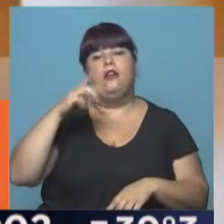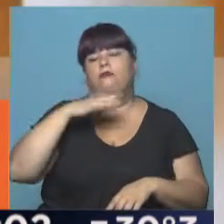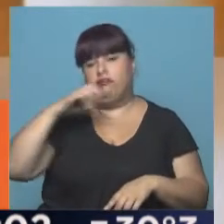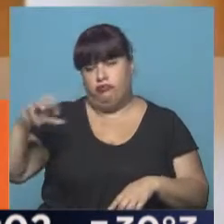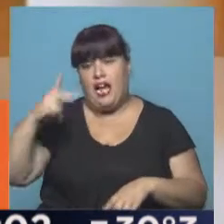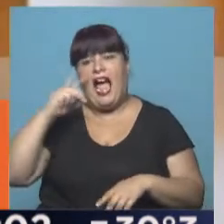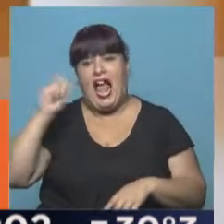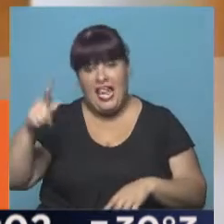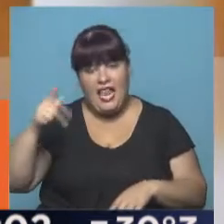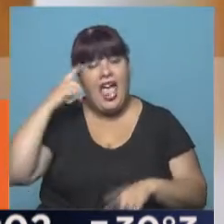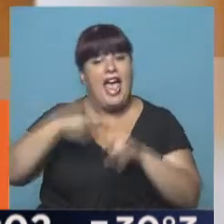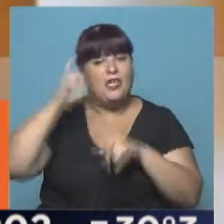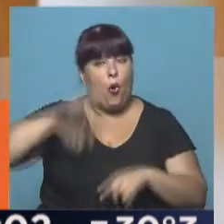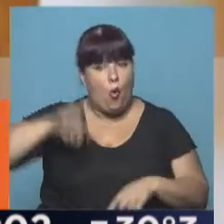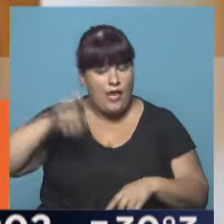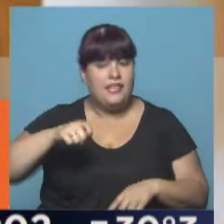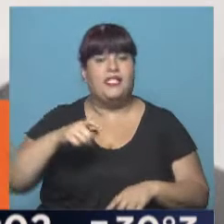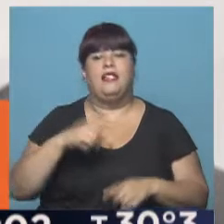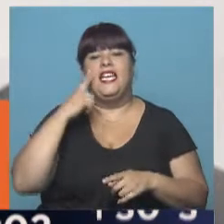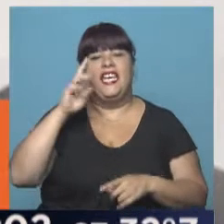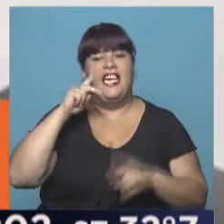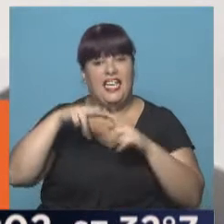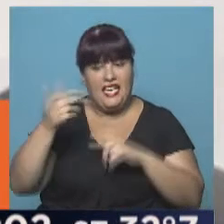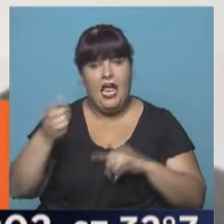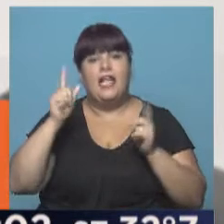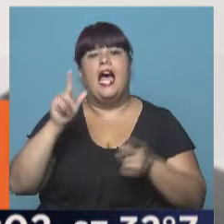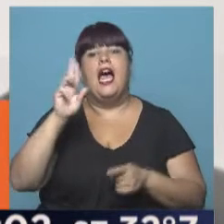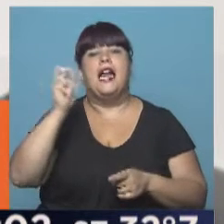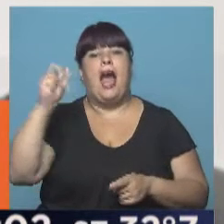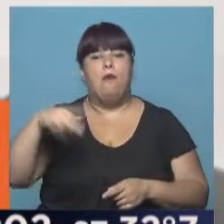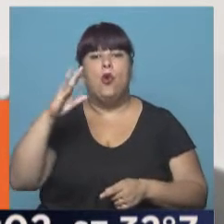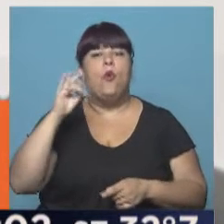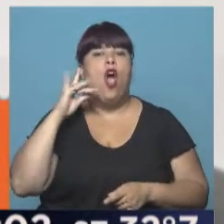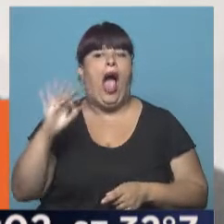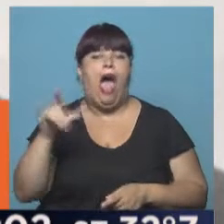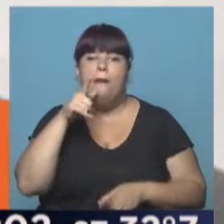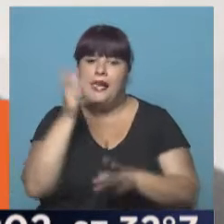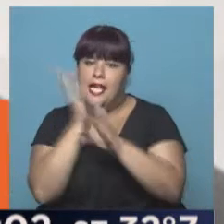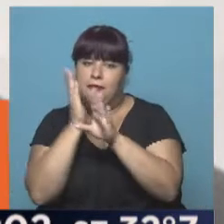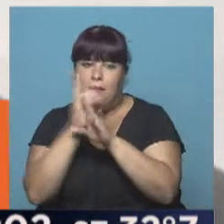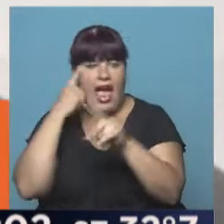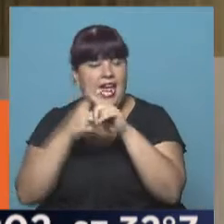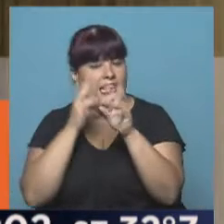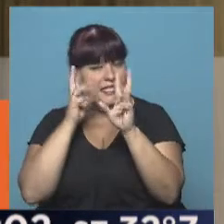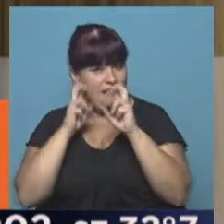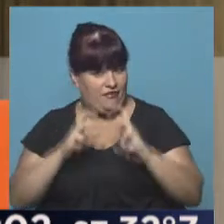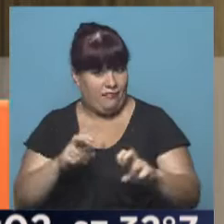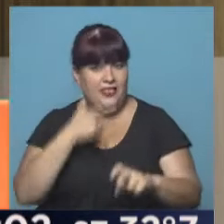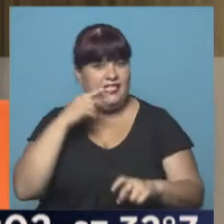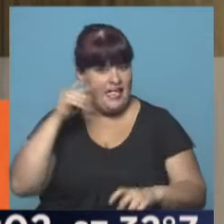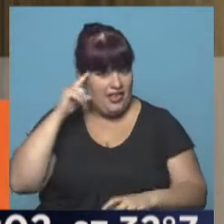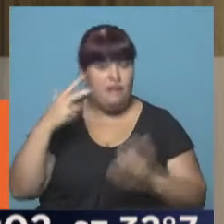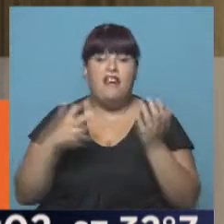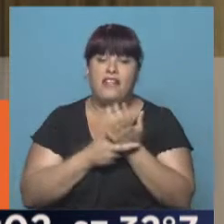Khalil, al ex juez Héctor Luis Irimia y a Ramón Alambogado, supuesto espía de la EXIDE. El fiscal